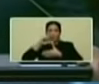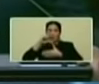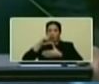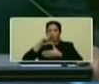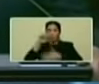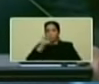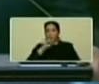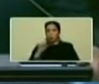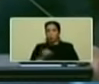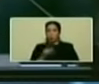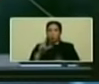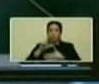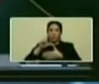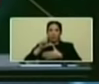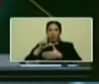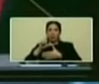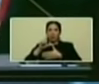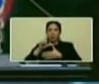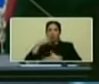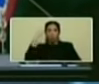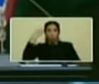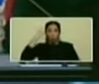están aquí en Venezuela,